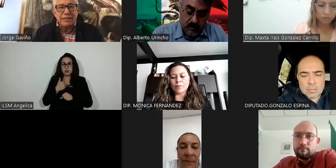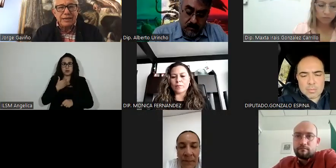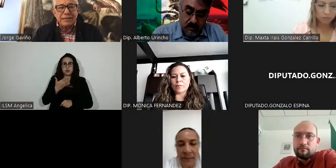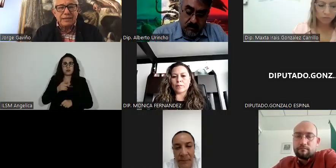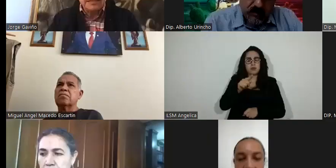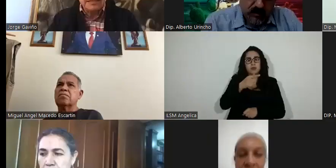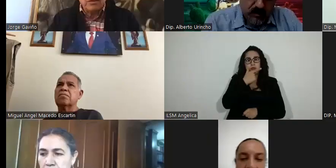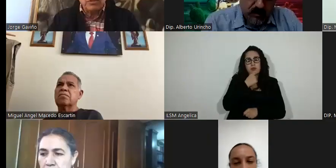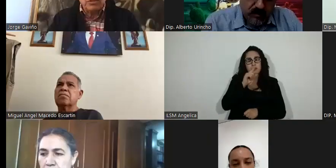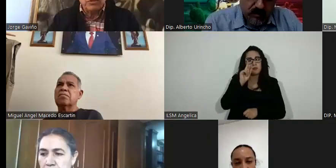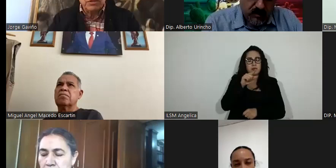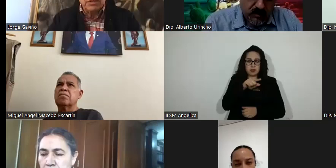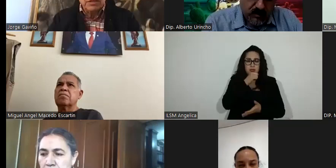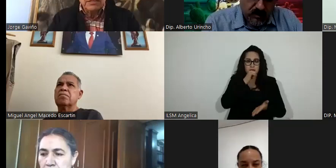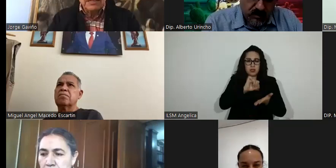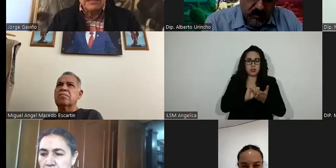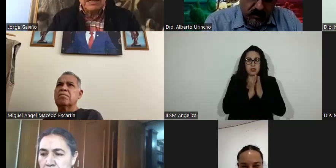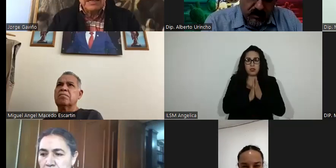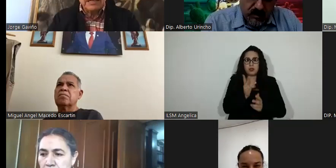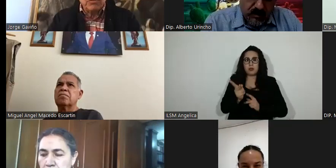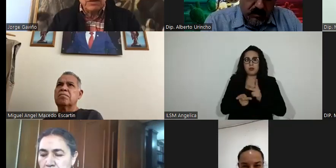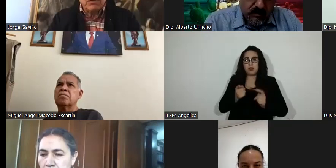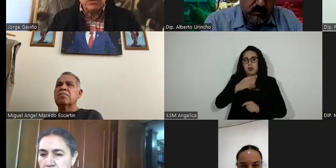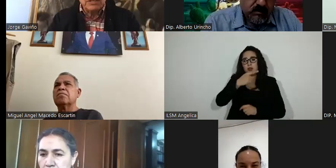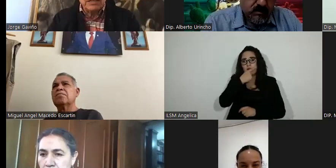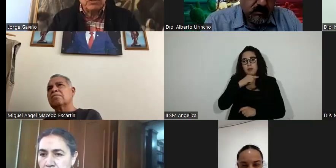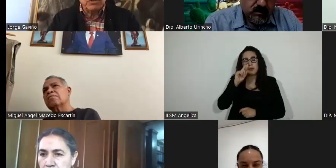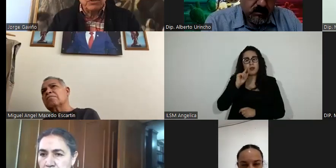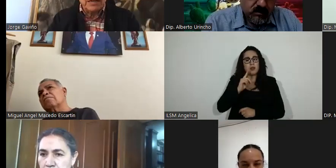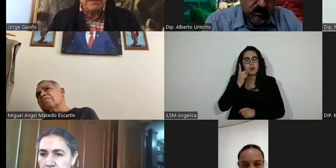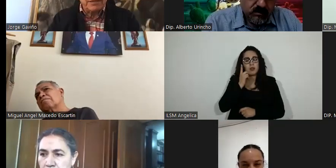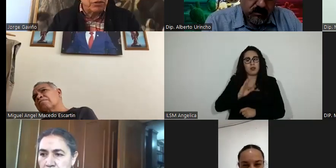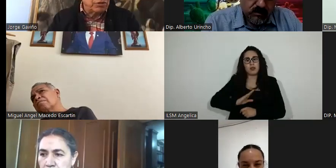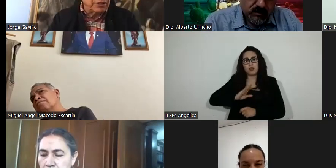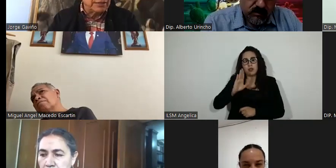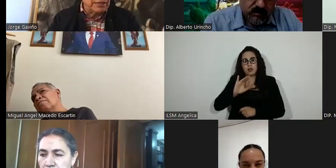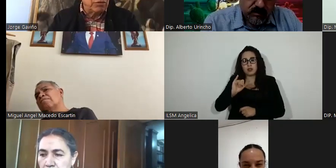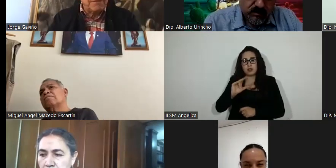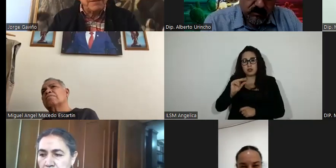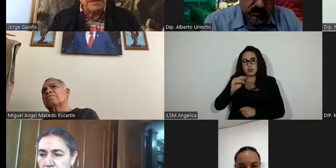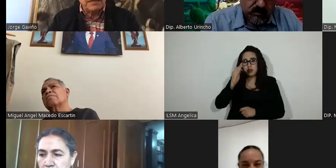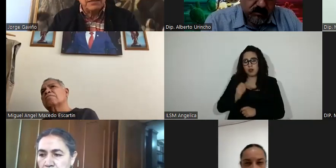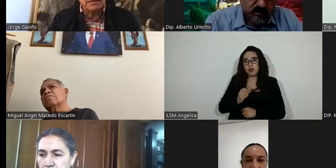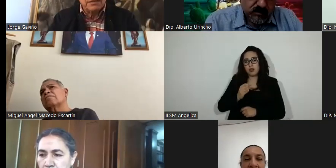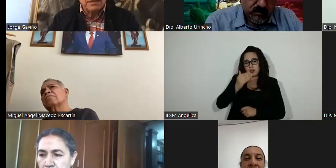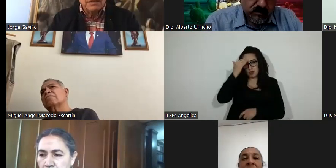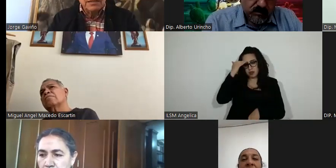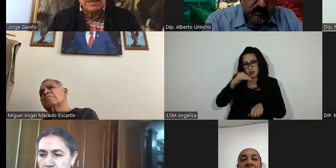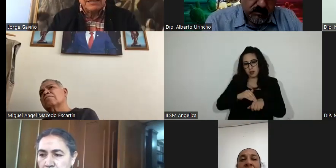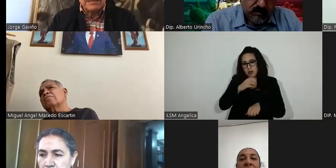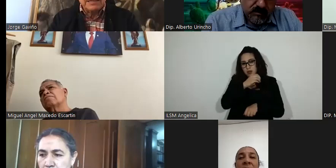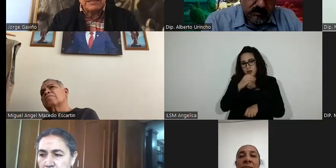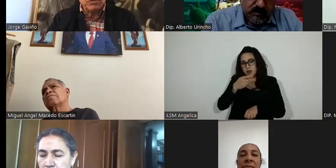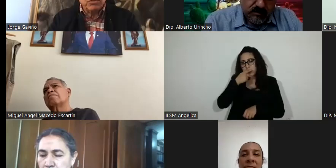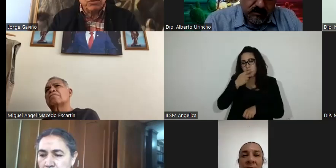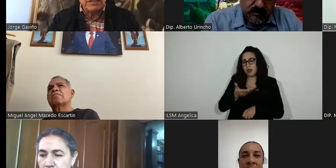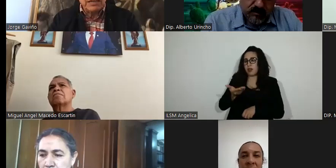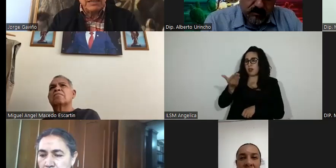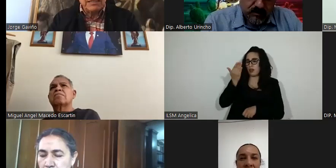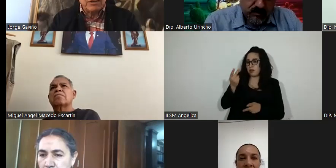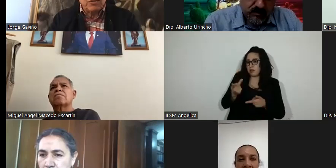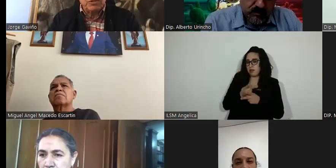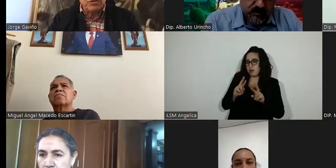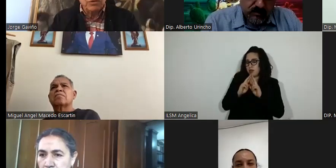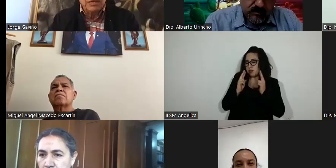integrantes de esta comisión si desean hacer alguna consideración a la versión estenográfica de la sexta sesión